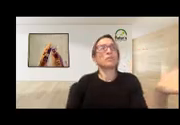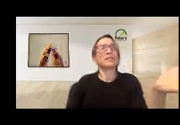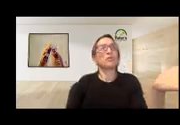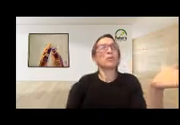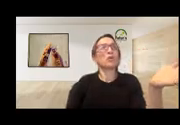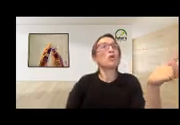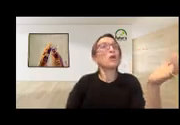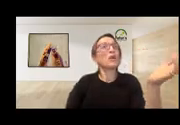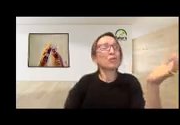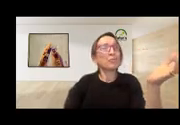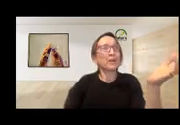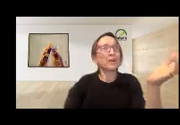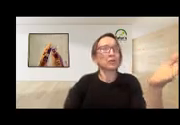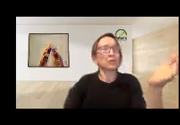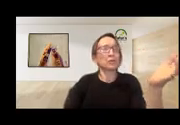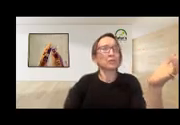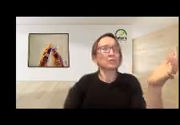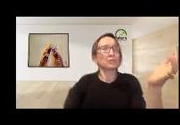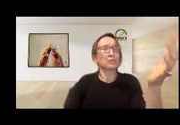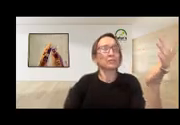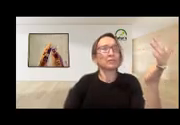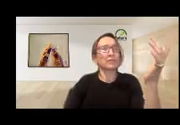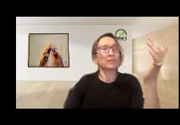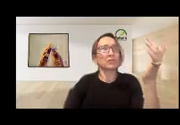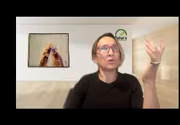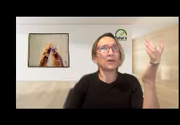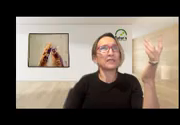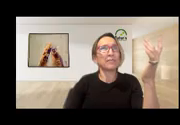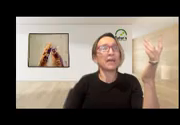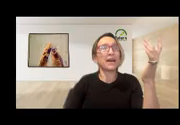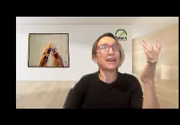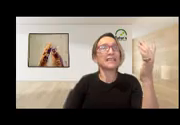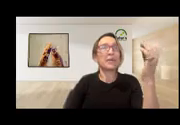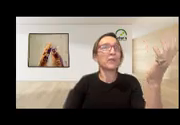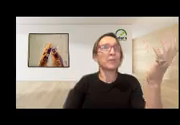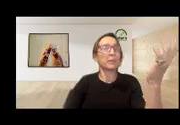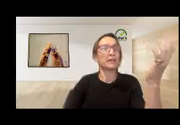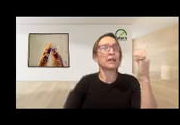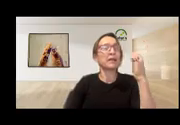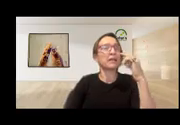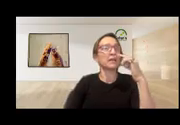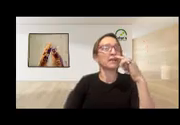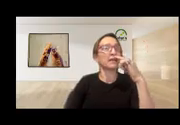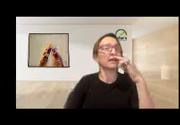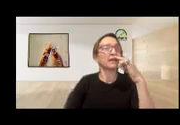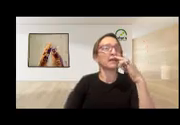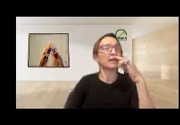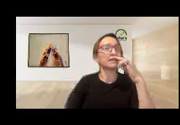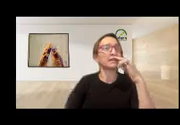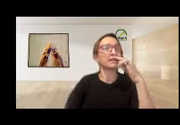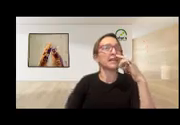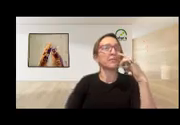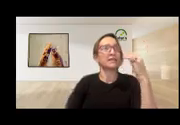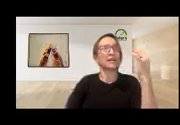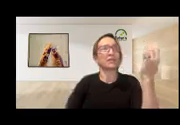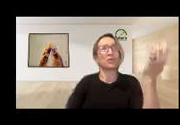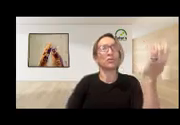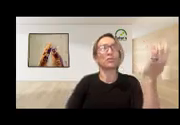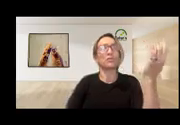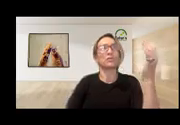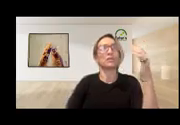Tal vez puede parecer un poco lógico, pero no está mal siempre repetir que